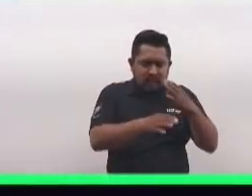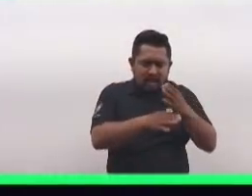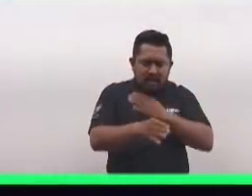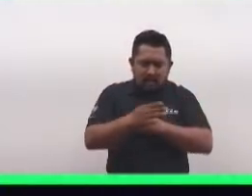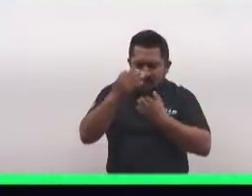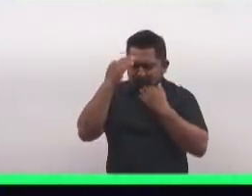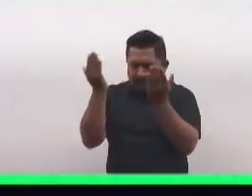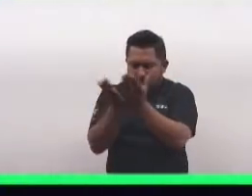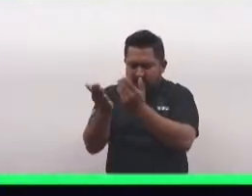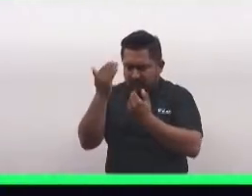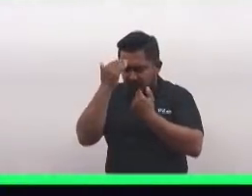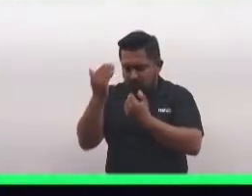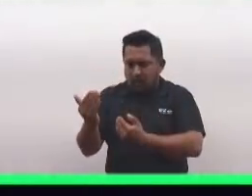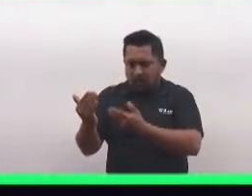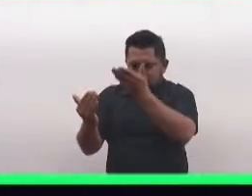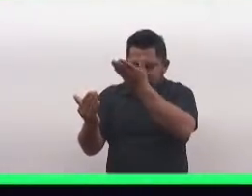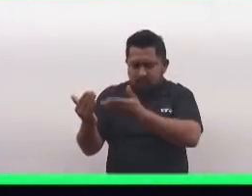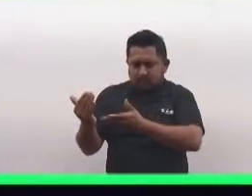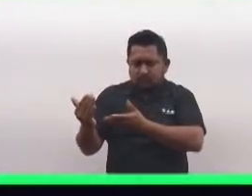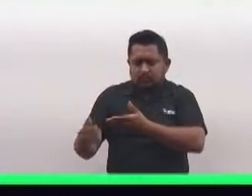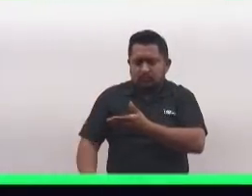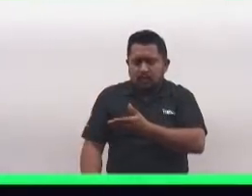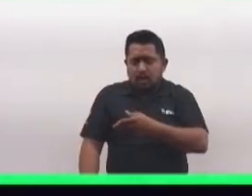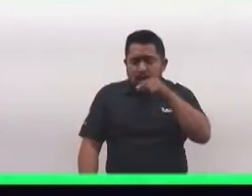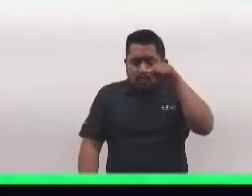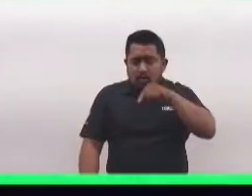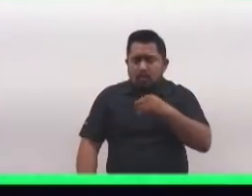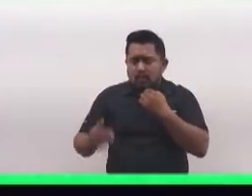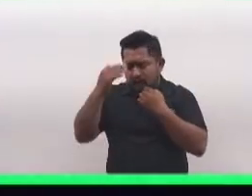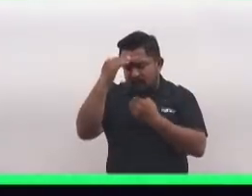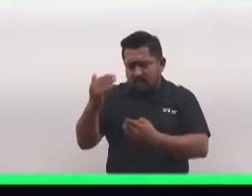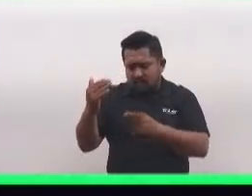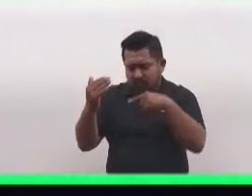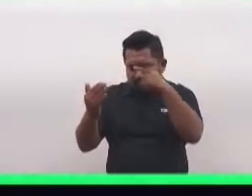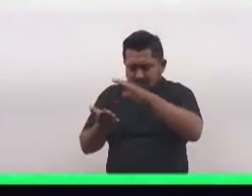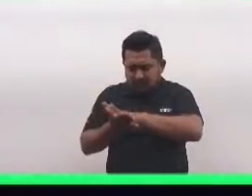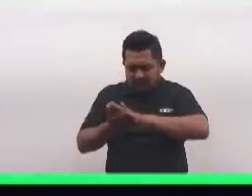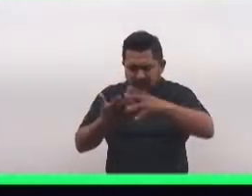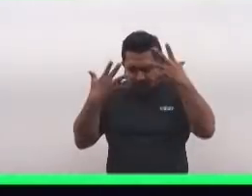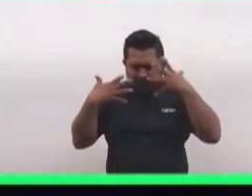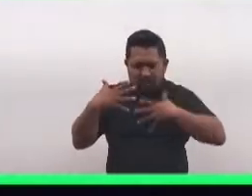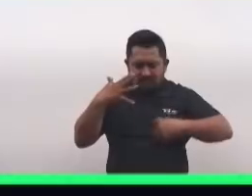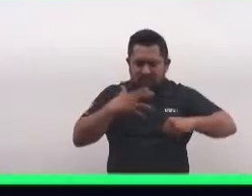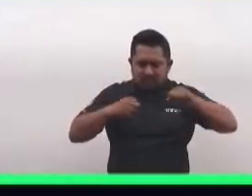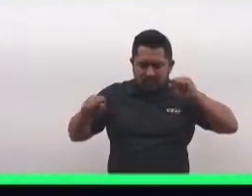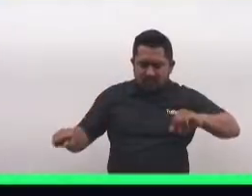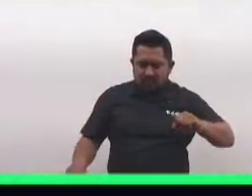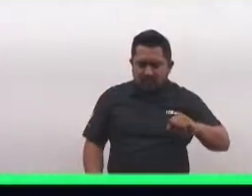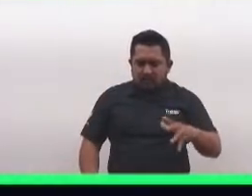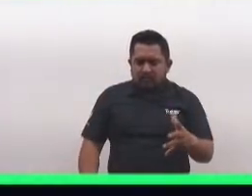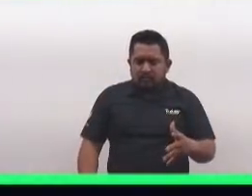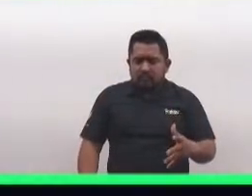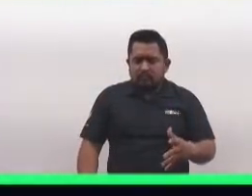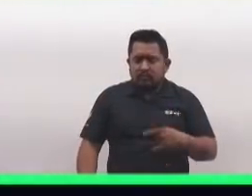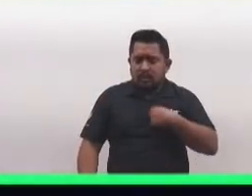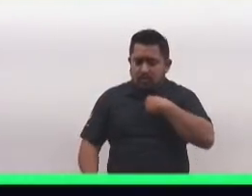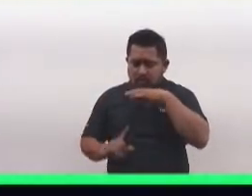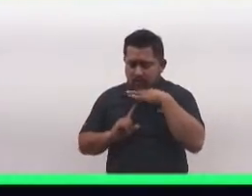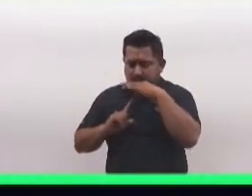tu palabra por qué obedecer santifica obedecer aparta